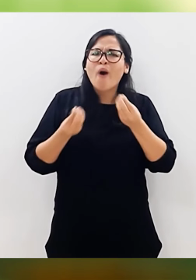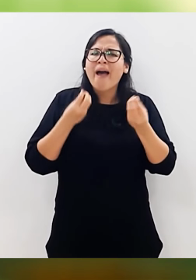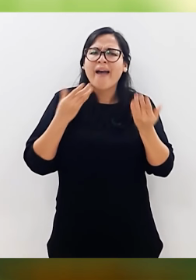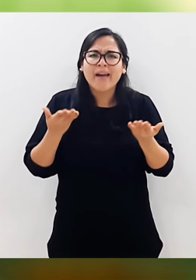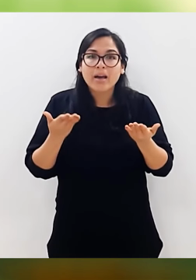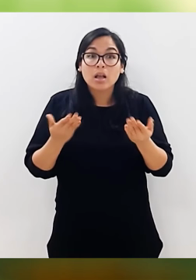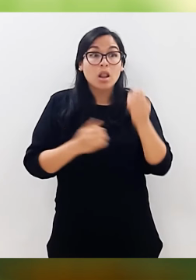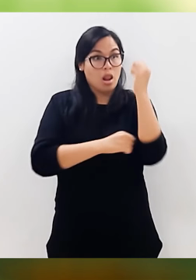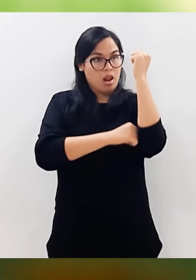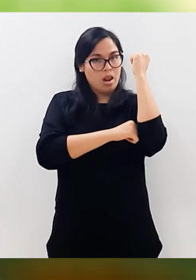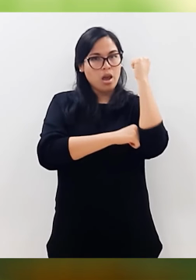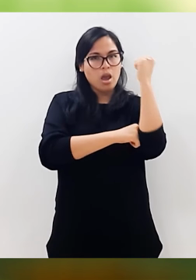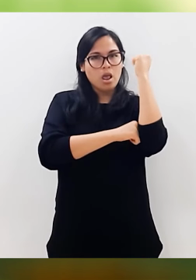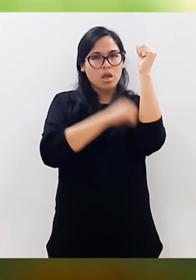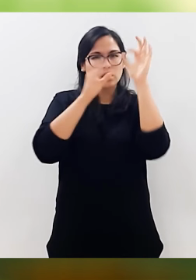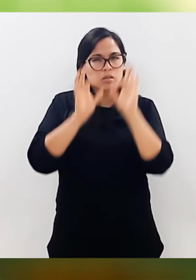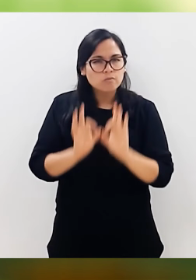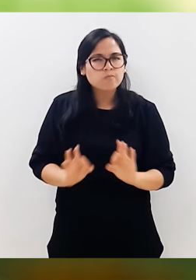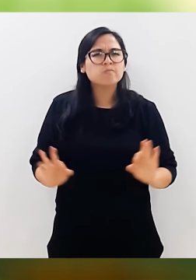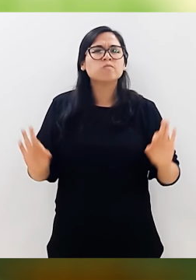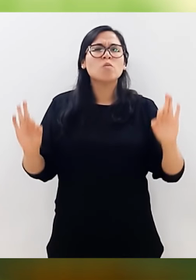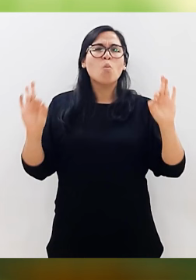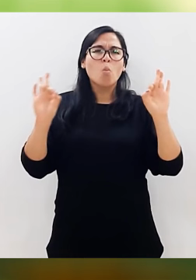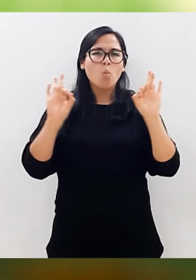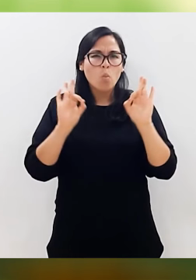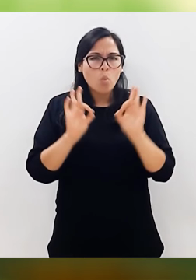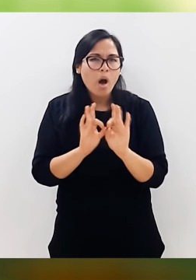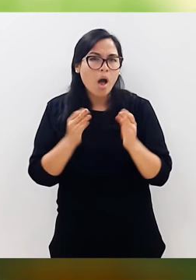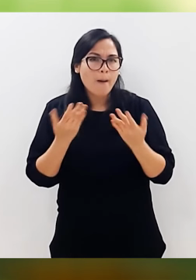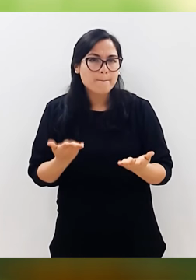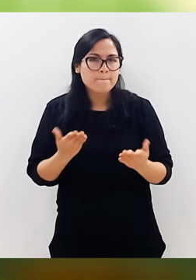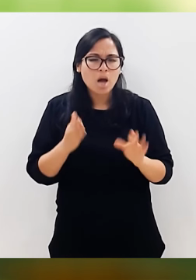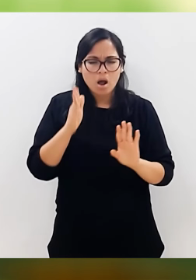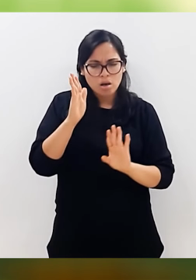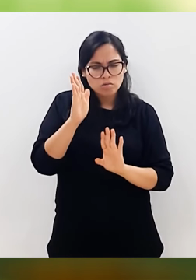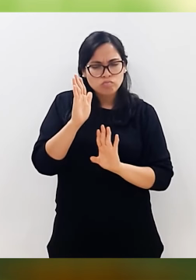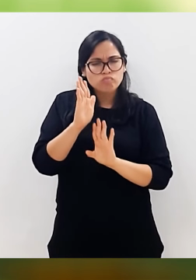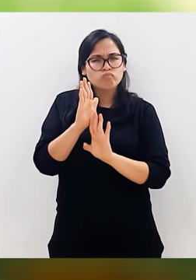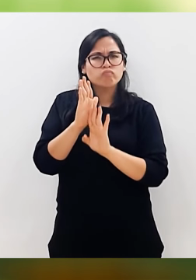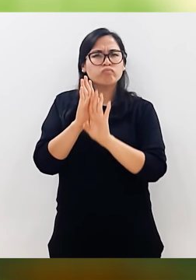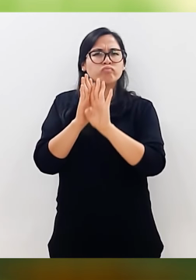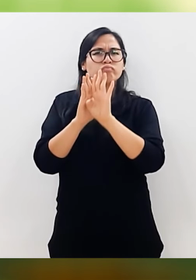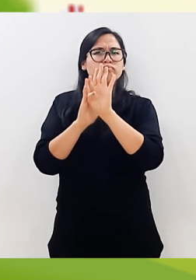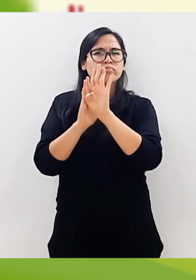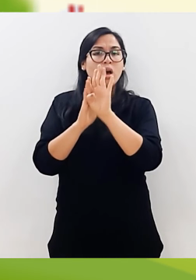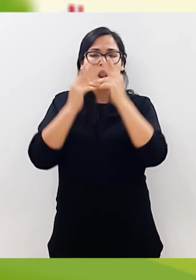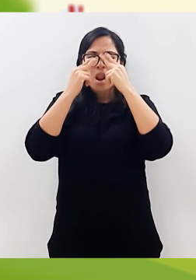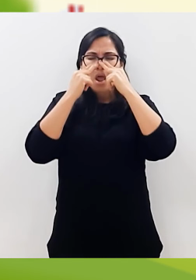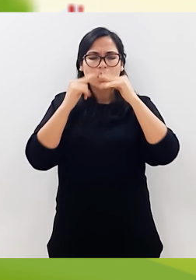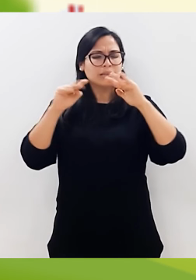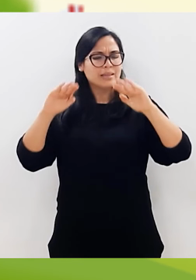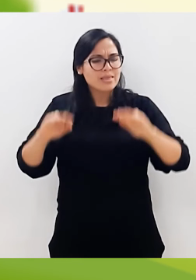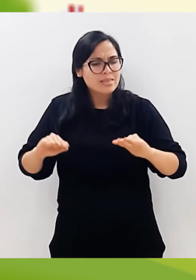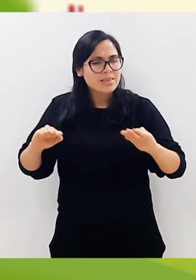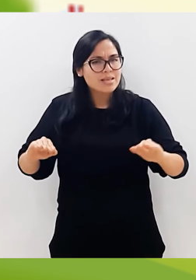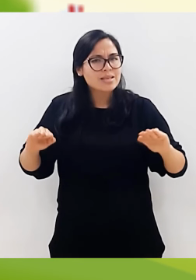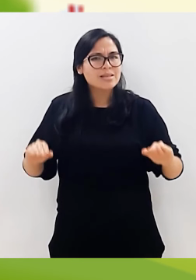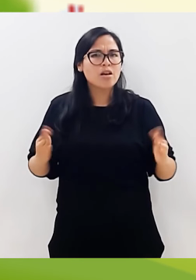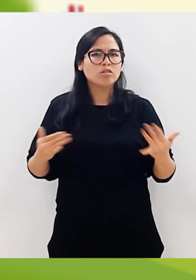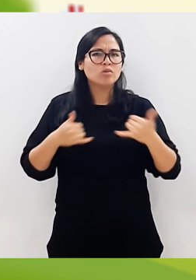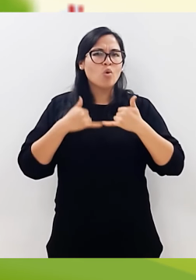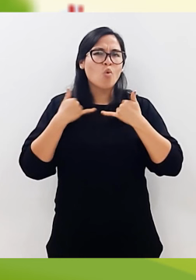jugar. Porque este derecho es fundamental para el desarrollo